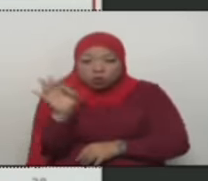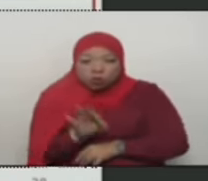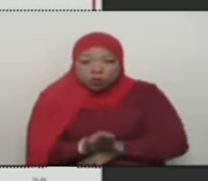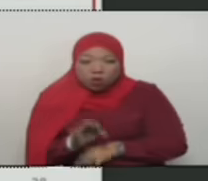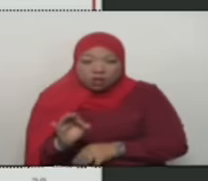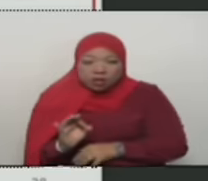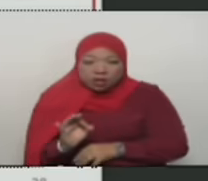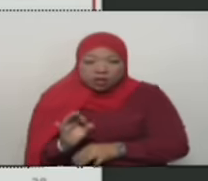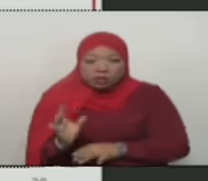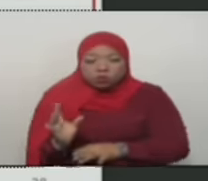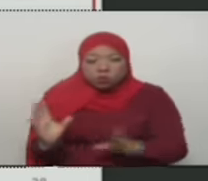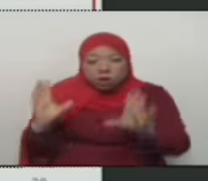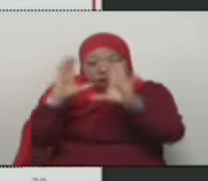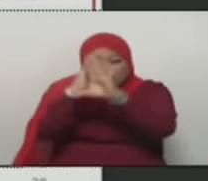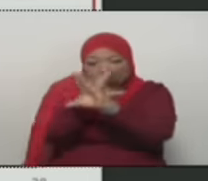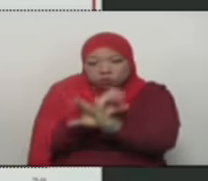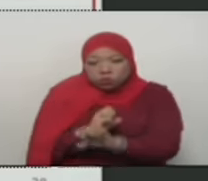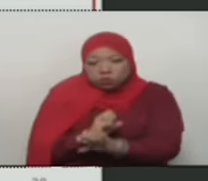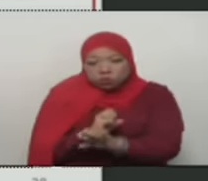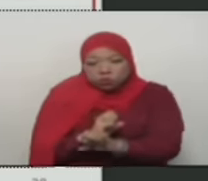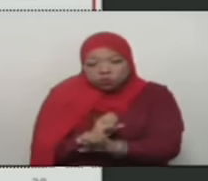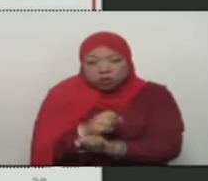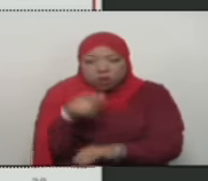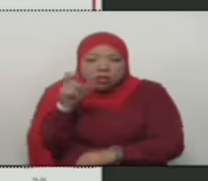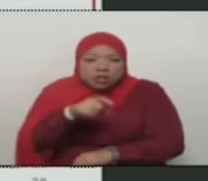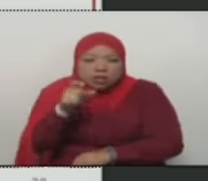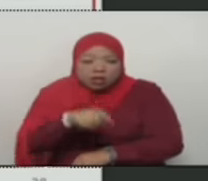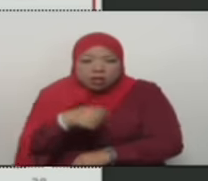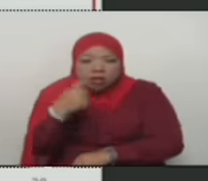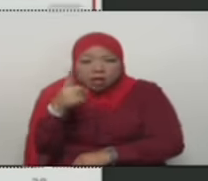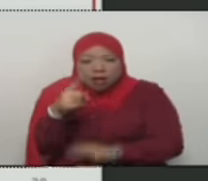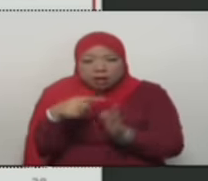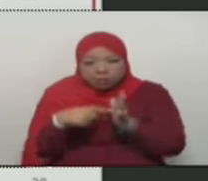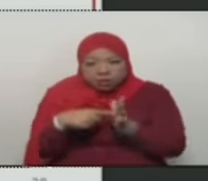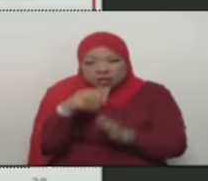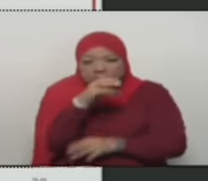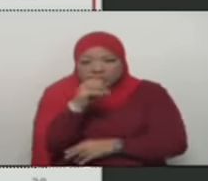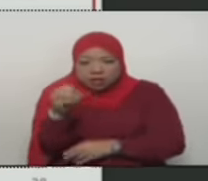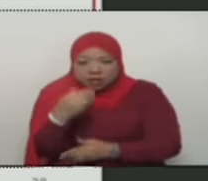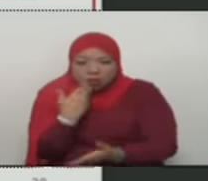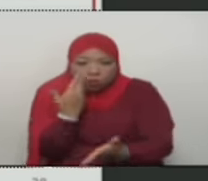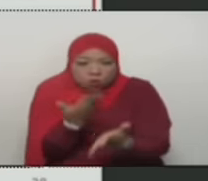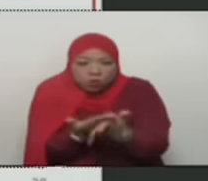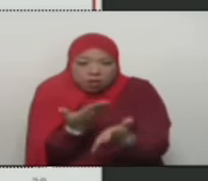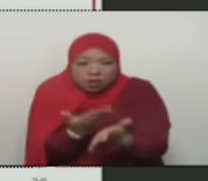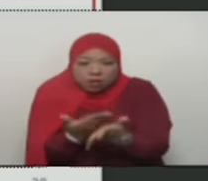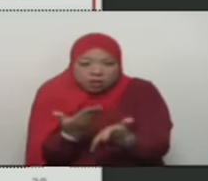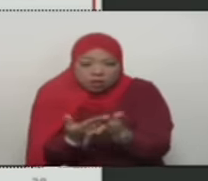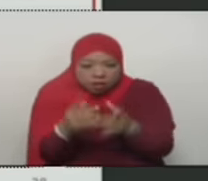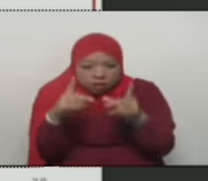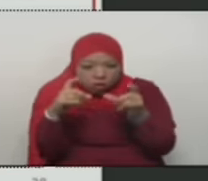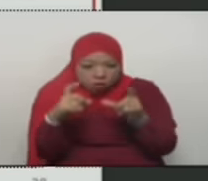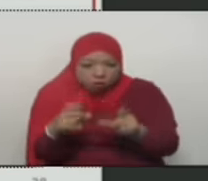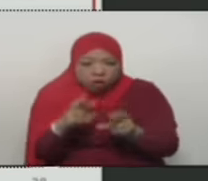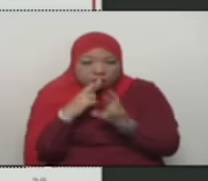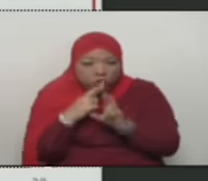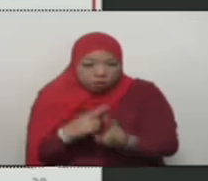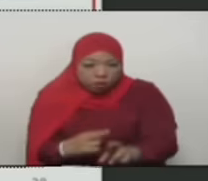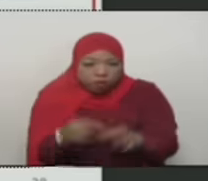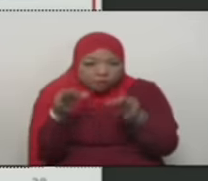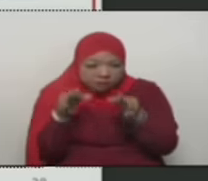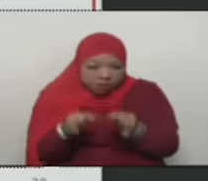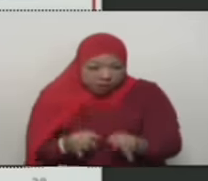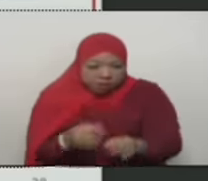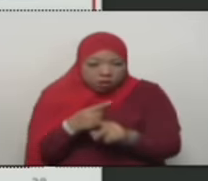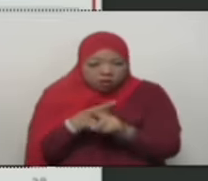noche. Pero su propio modelo dice, necesitamos 1.500 actas. Eso es lo que nosotros exigimos para que nuestro resultado sea fiable.